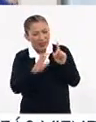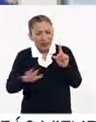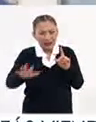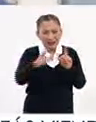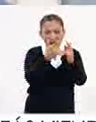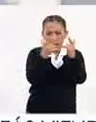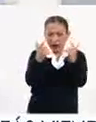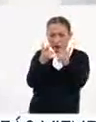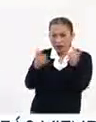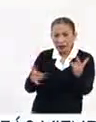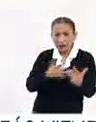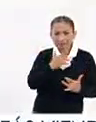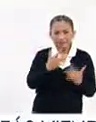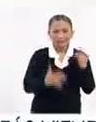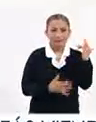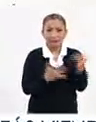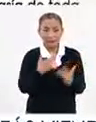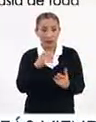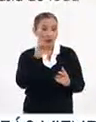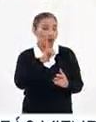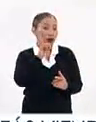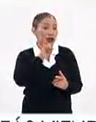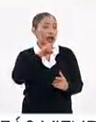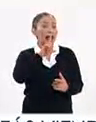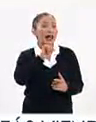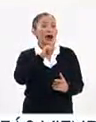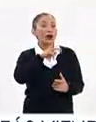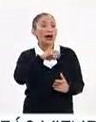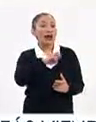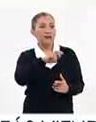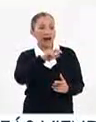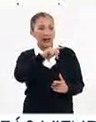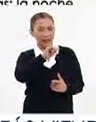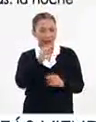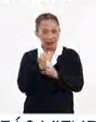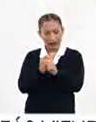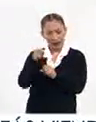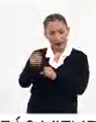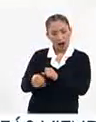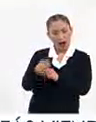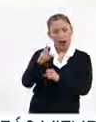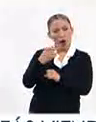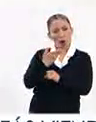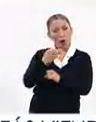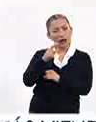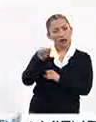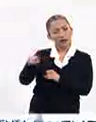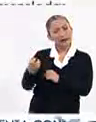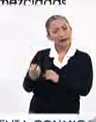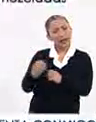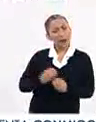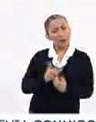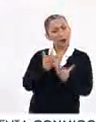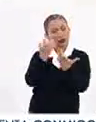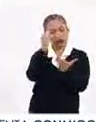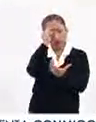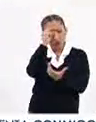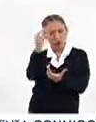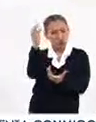ambientes y sensaciones. La investigadora Laura Navarrete Maya cita que la de Huerta es una poesía